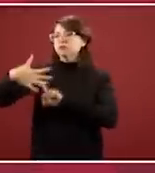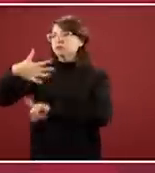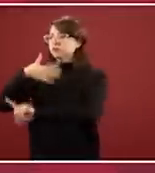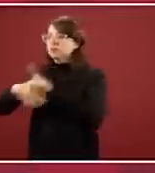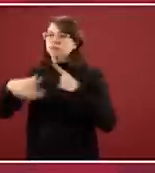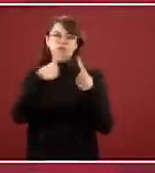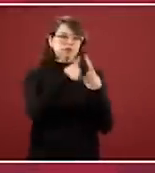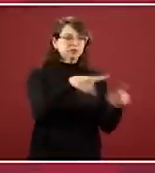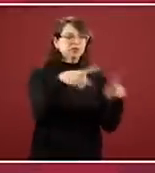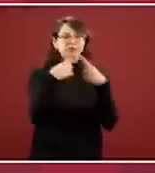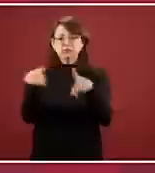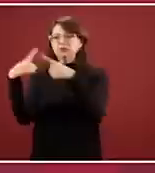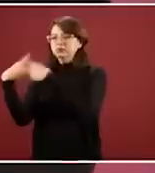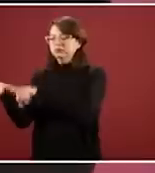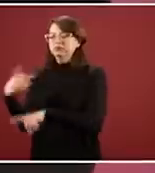pero sí,